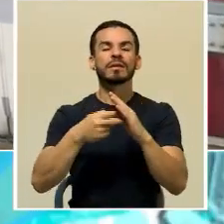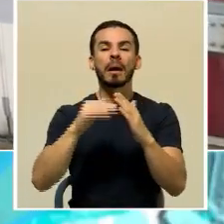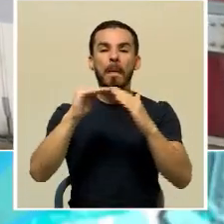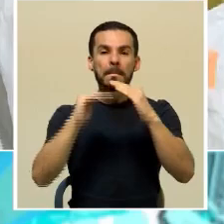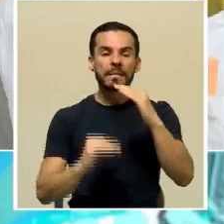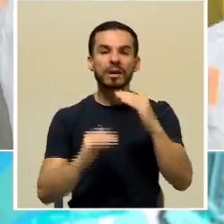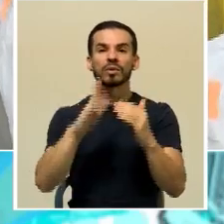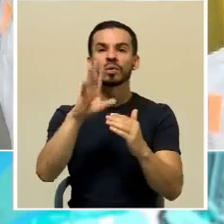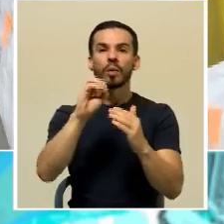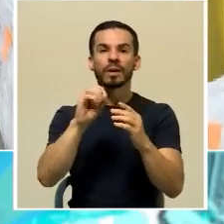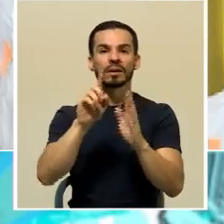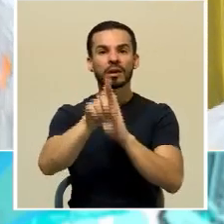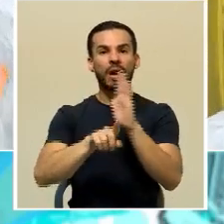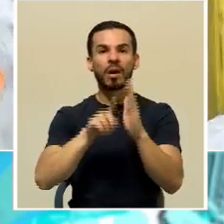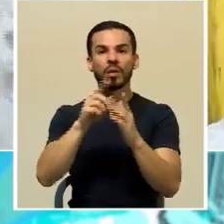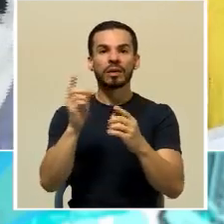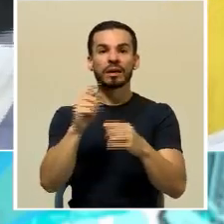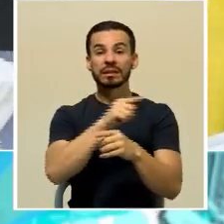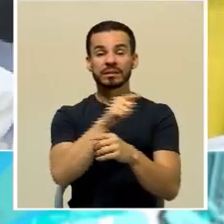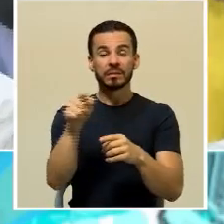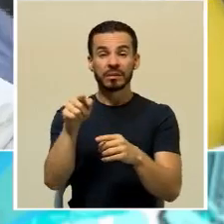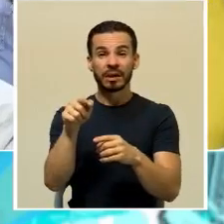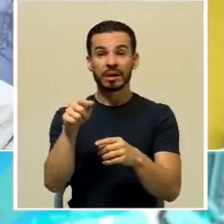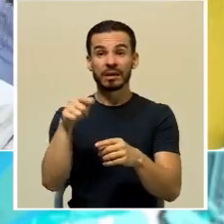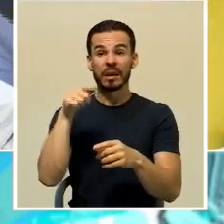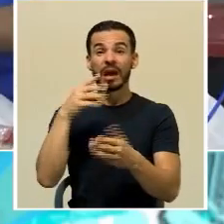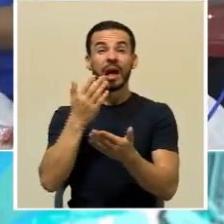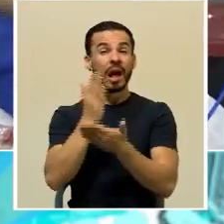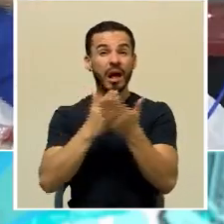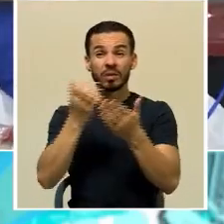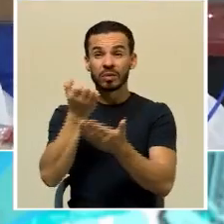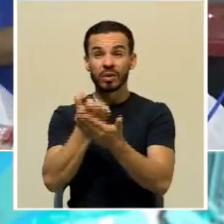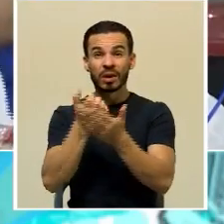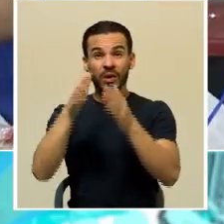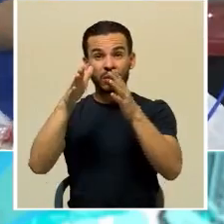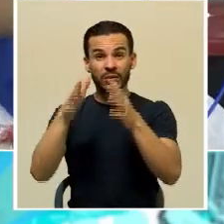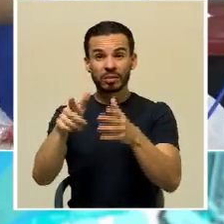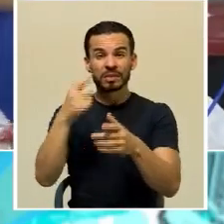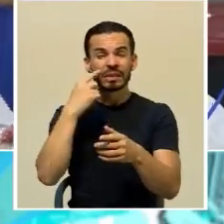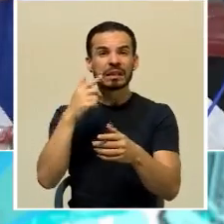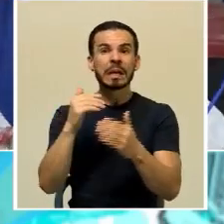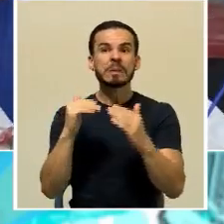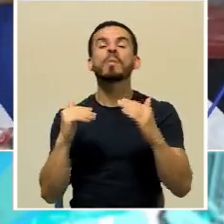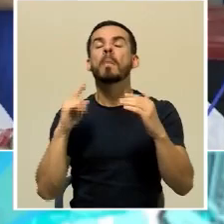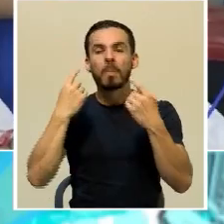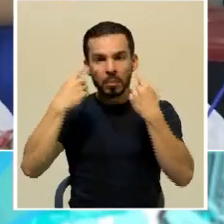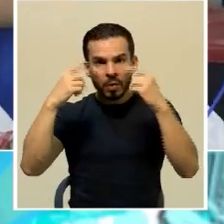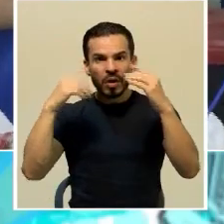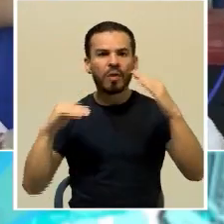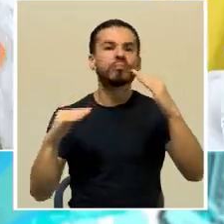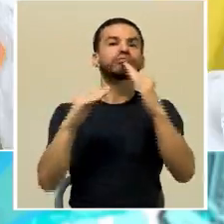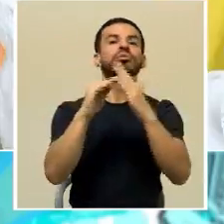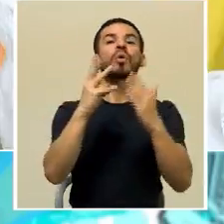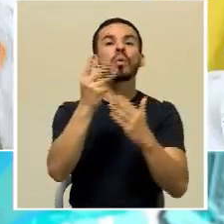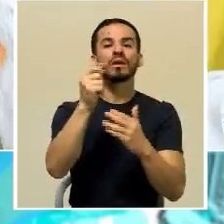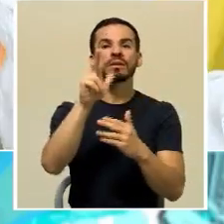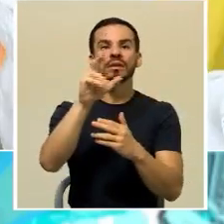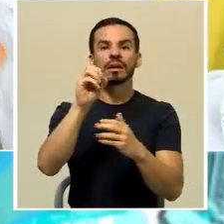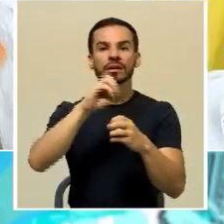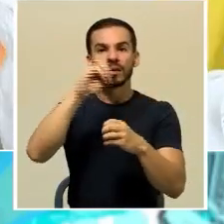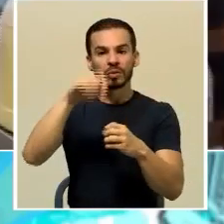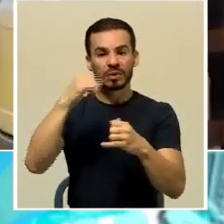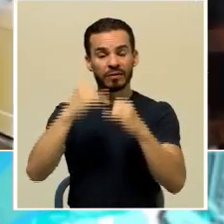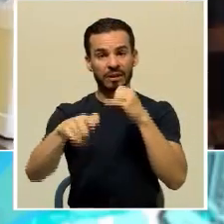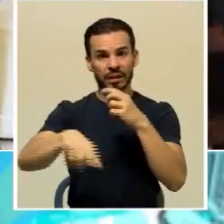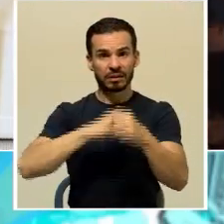la semana. Algunos economistas proyectan que el año puede incluso cerrar con un 30% de desempleo. Vamos a ver la